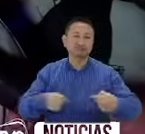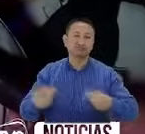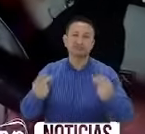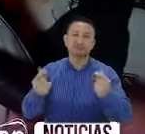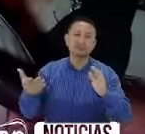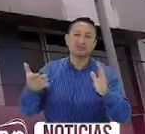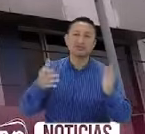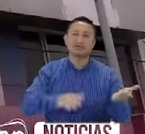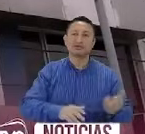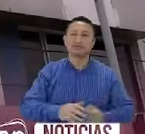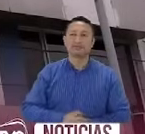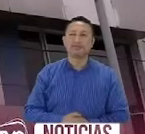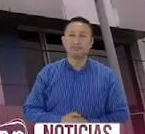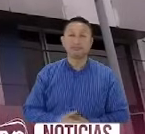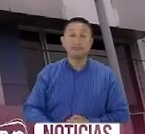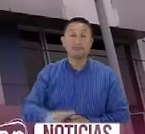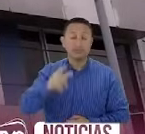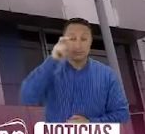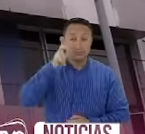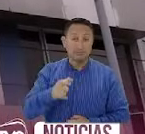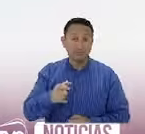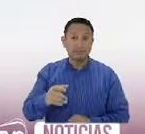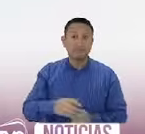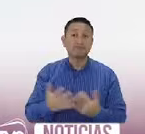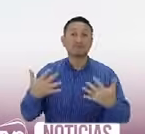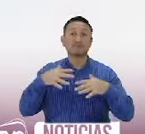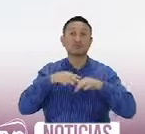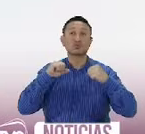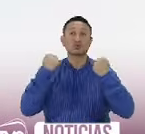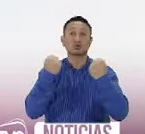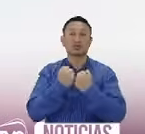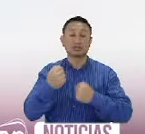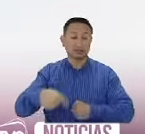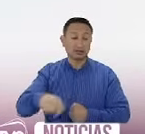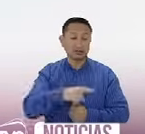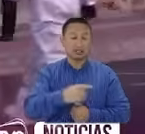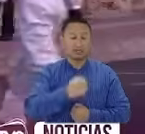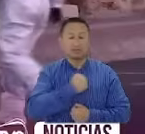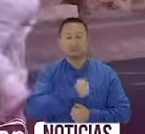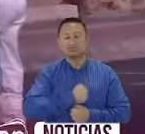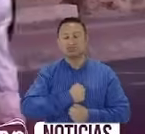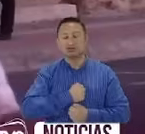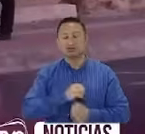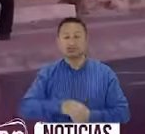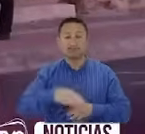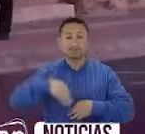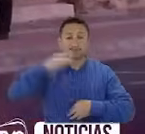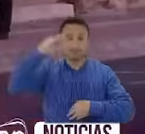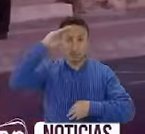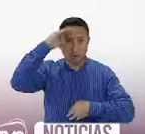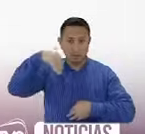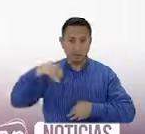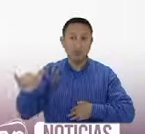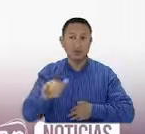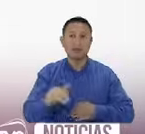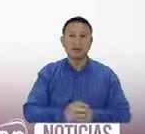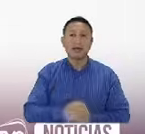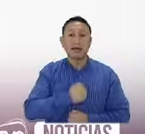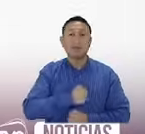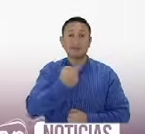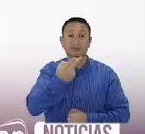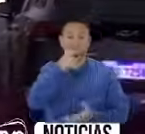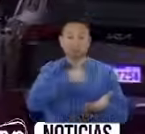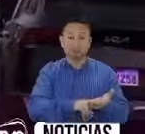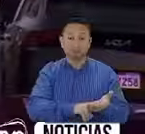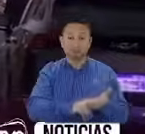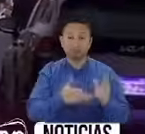La fiscalía en sus redes sociales lamentó el crimen del fiscal y de su custodio. La Policía Nacional también en sus redes sociales lamentó el doble crimen y aseguró que